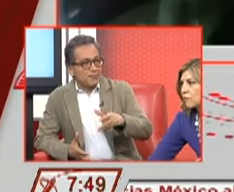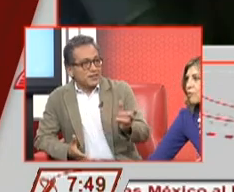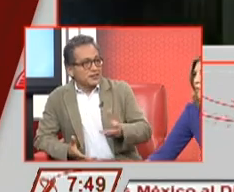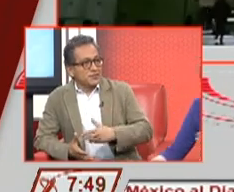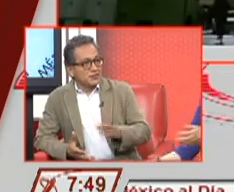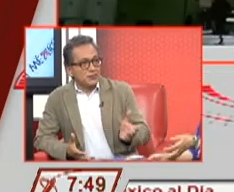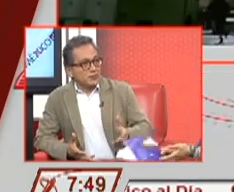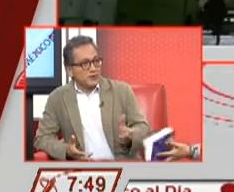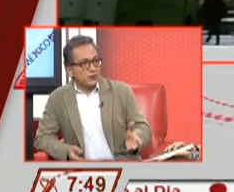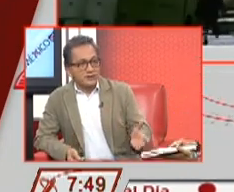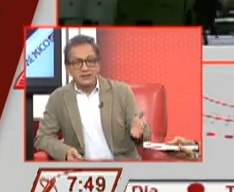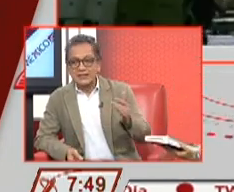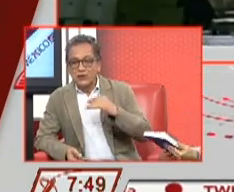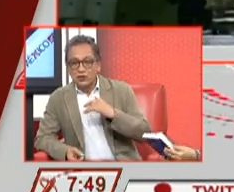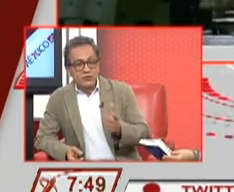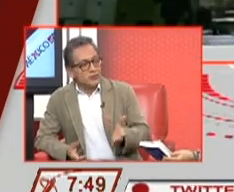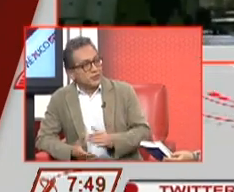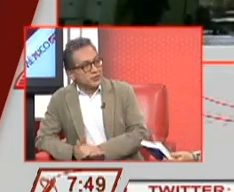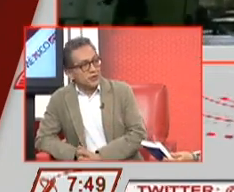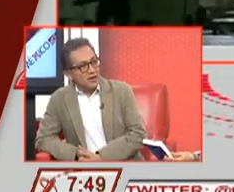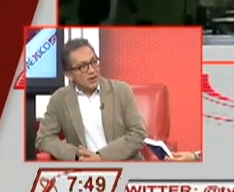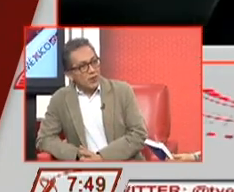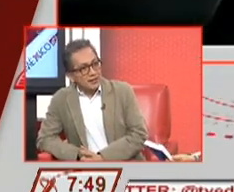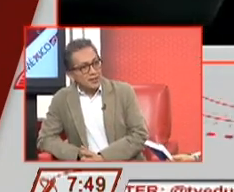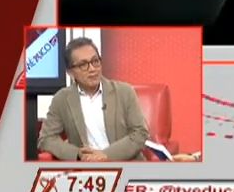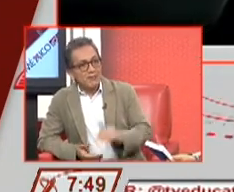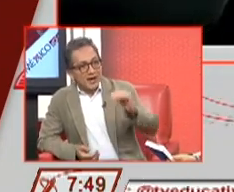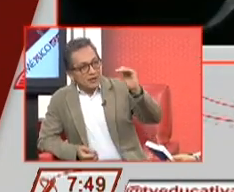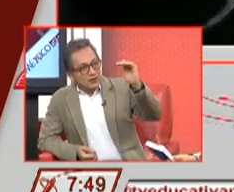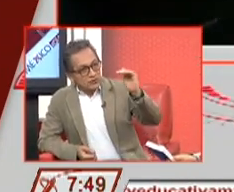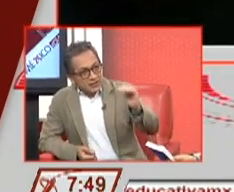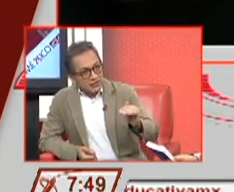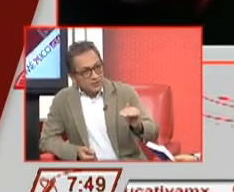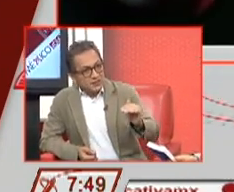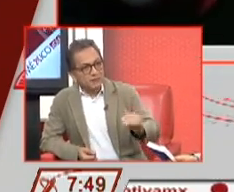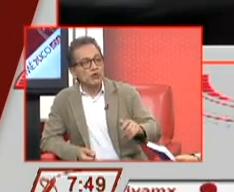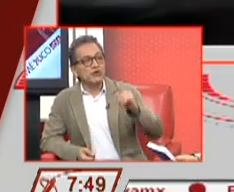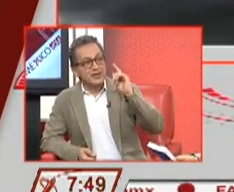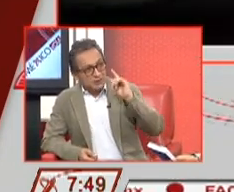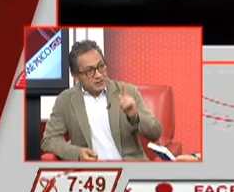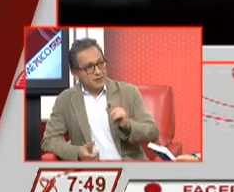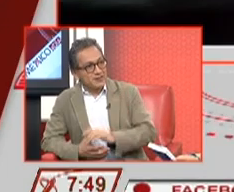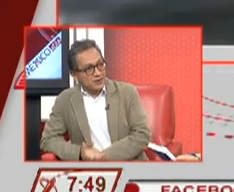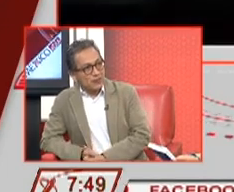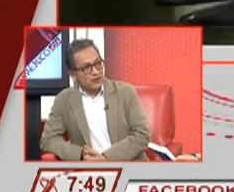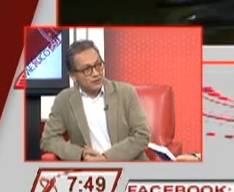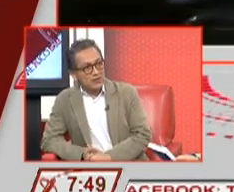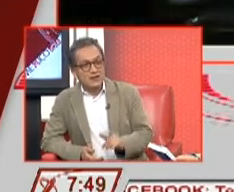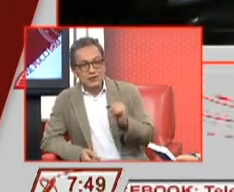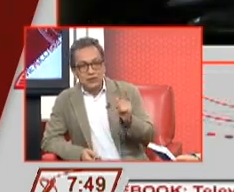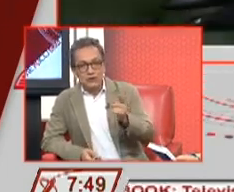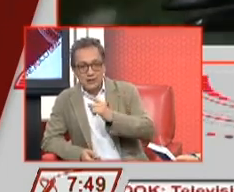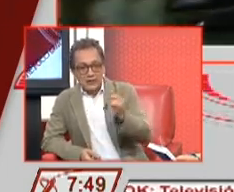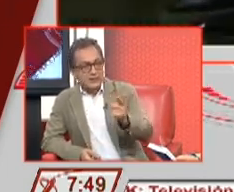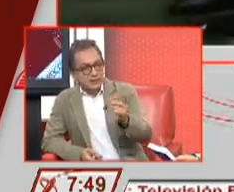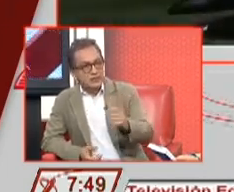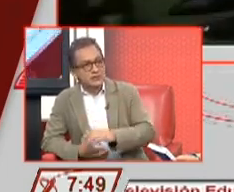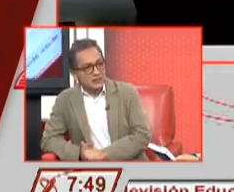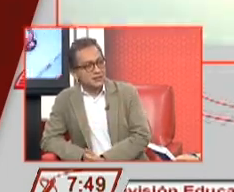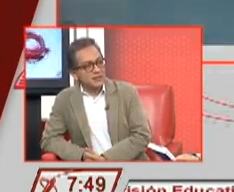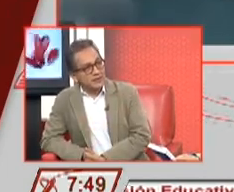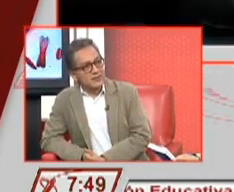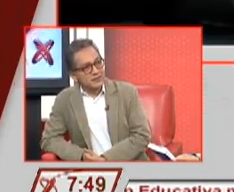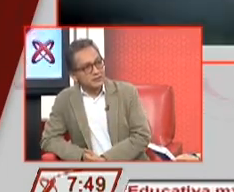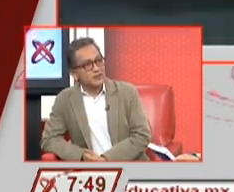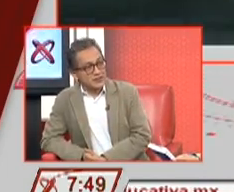pues la prensa empezaba a mover cosas. Hubo un momento en que la Warner bajaron sus acciones porque no estaban de acuerdo con las